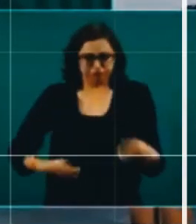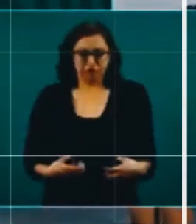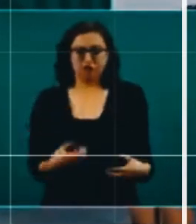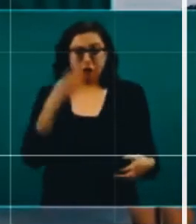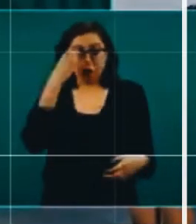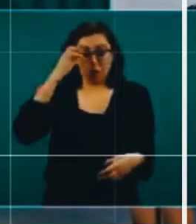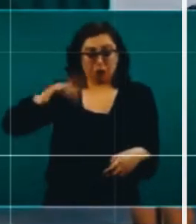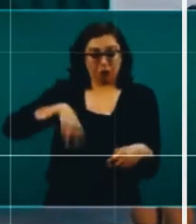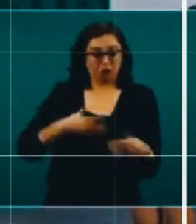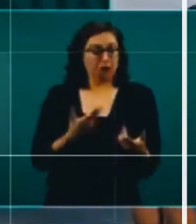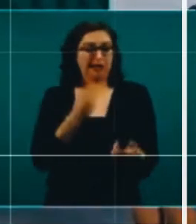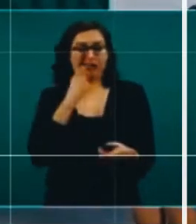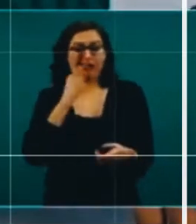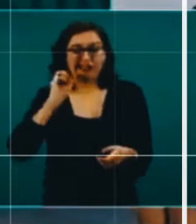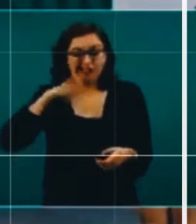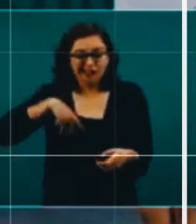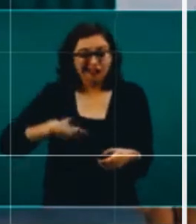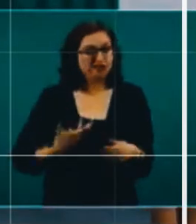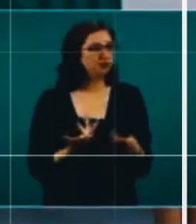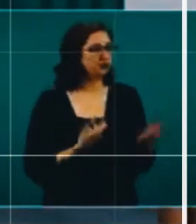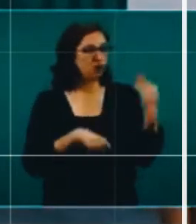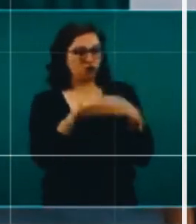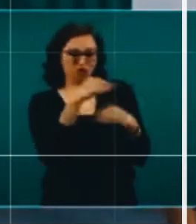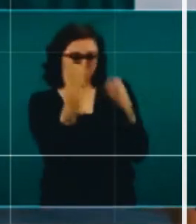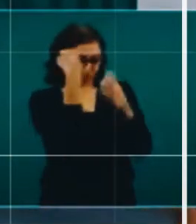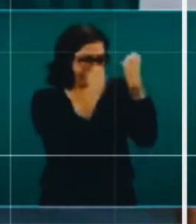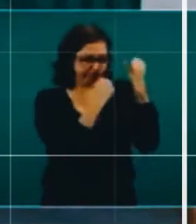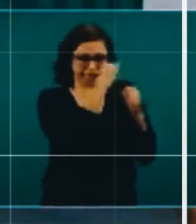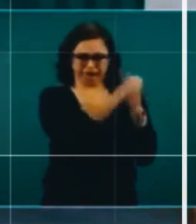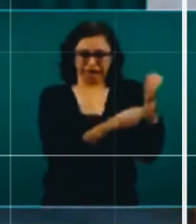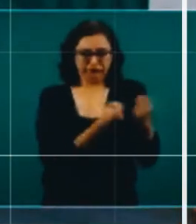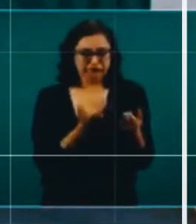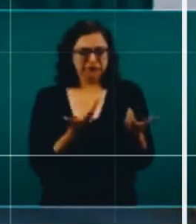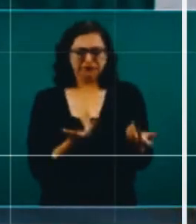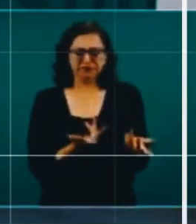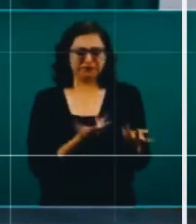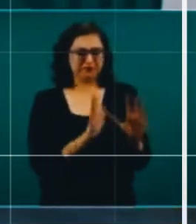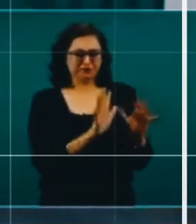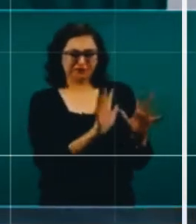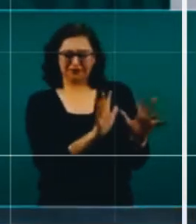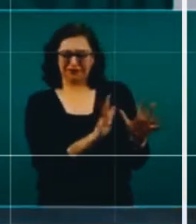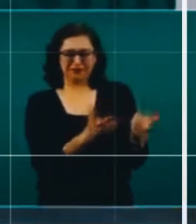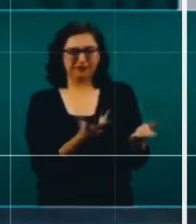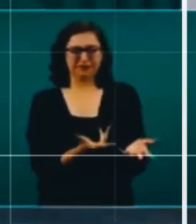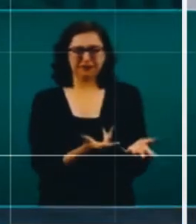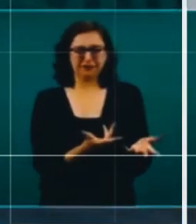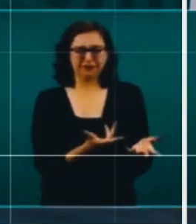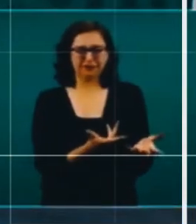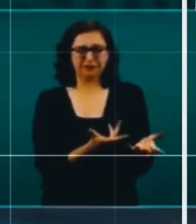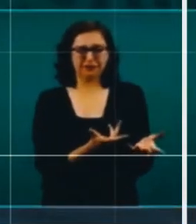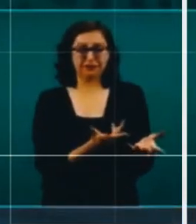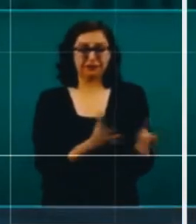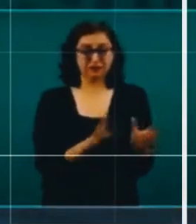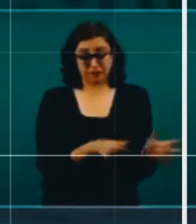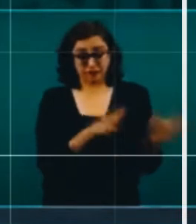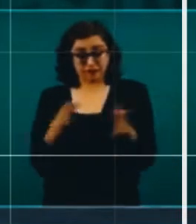Y hay otra concepción, que es la de la no violencia.